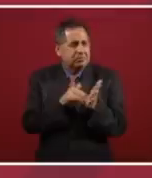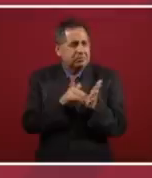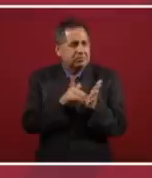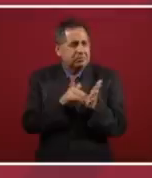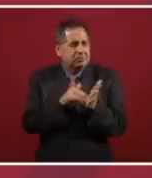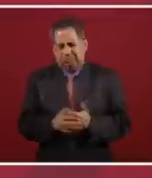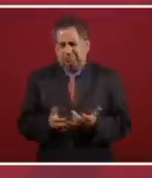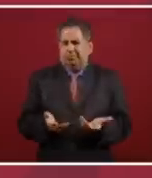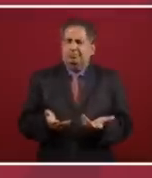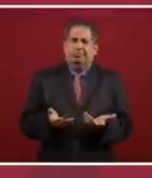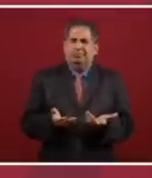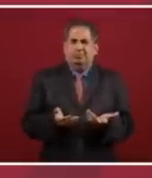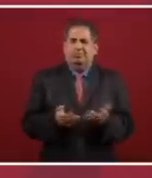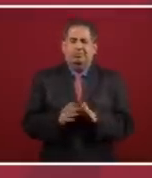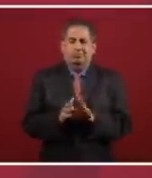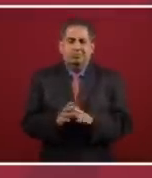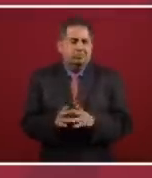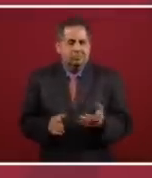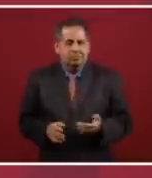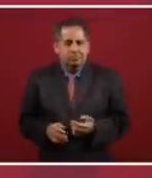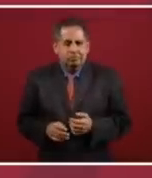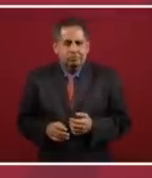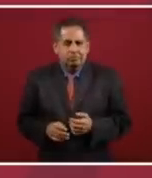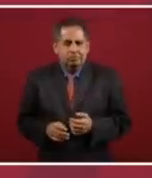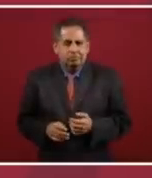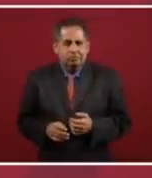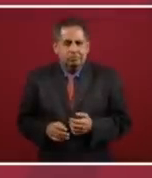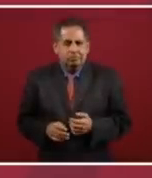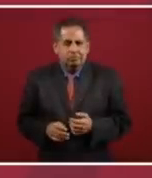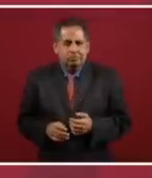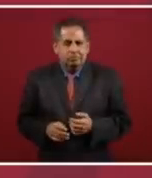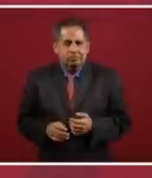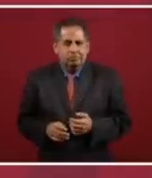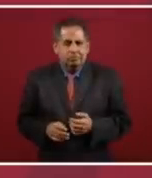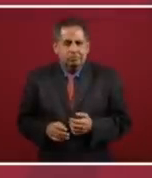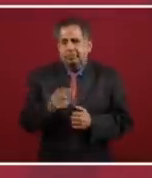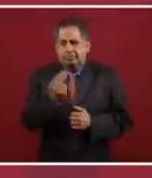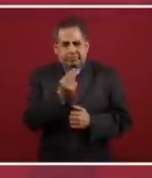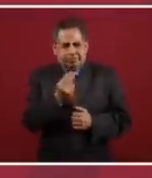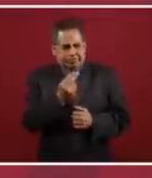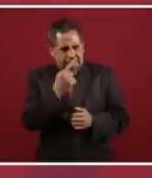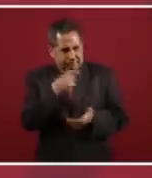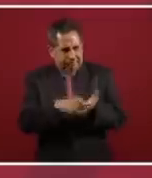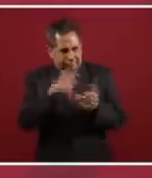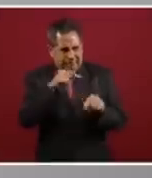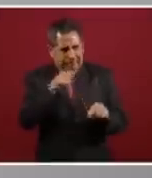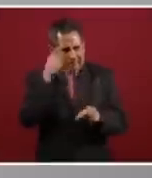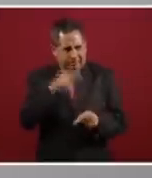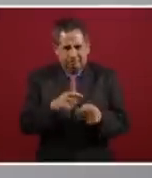Pero además, no tienes por qué